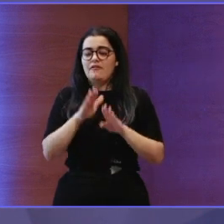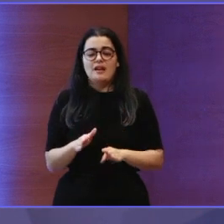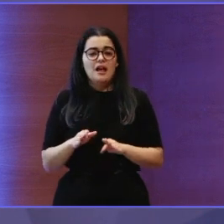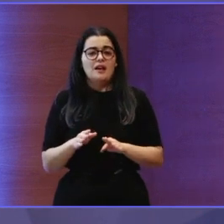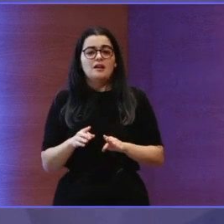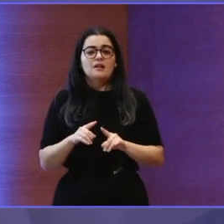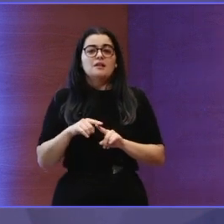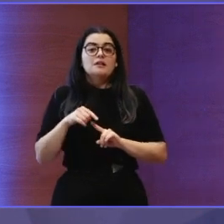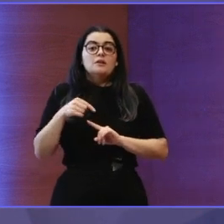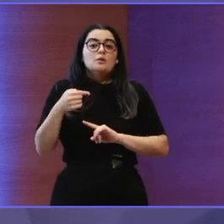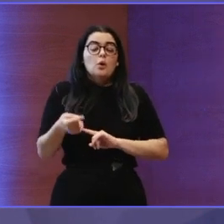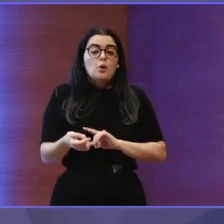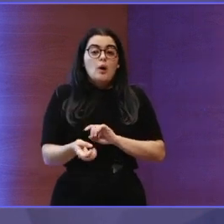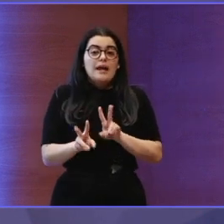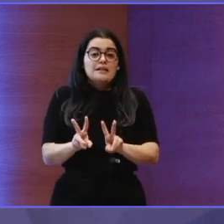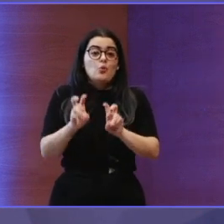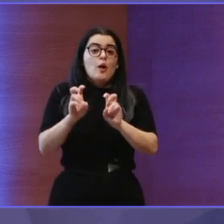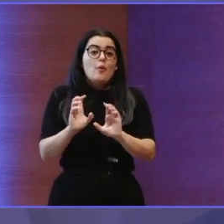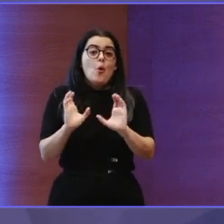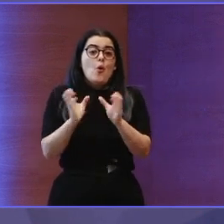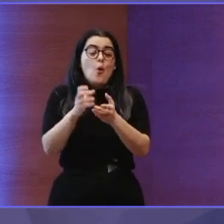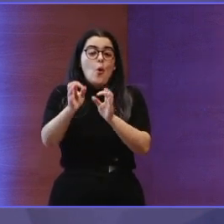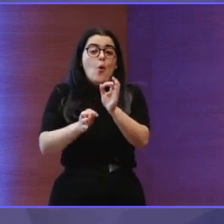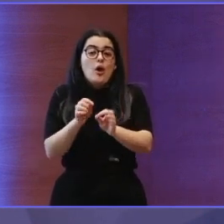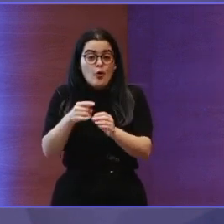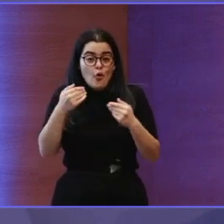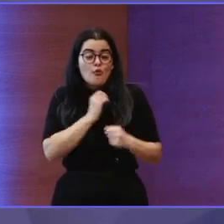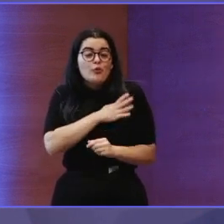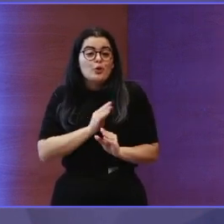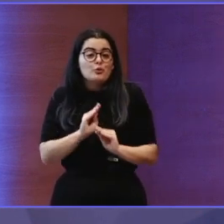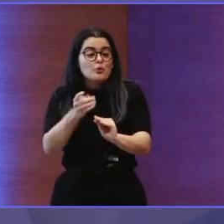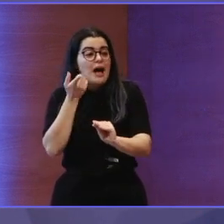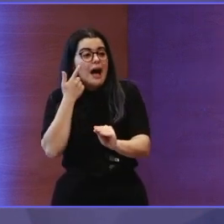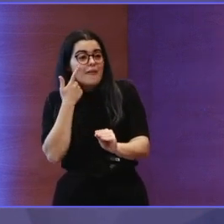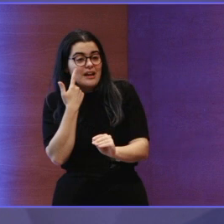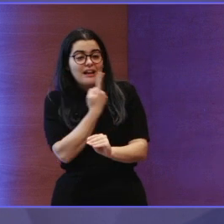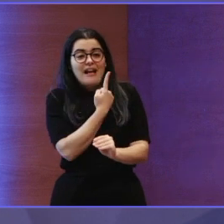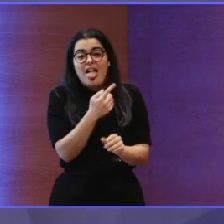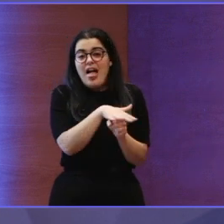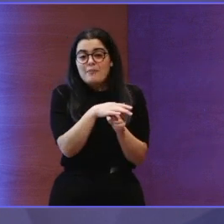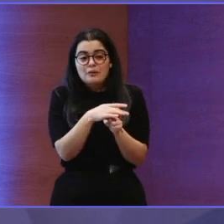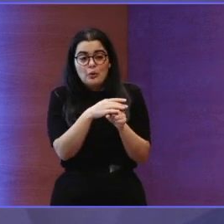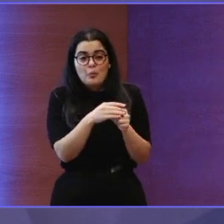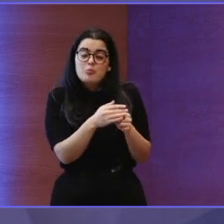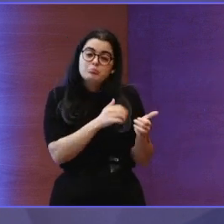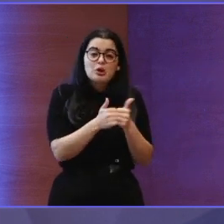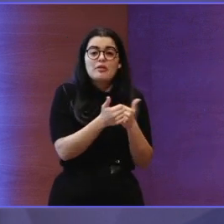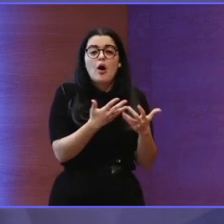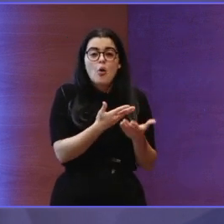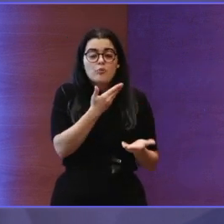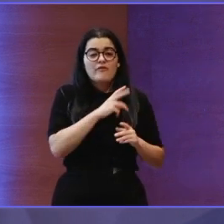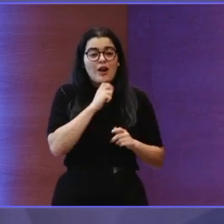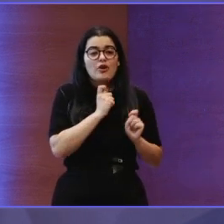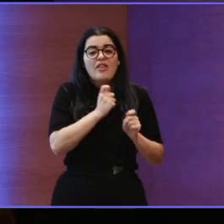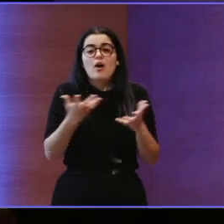nuevo órgano ver qué papel y qué peso da a cada a cada una de esas dimensiones no